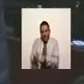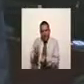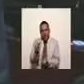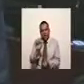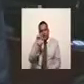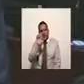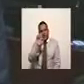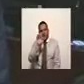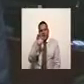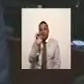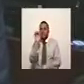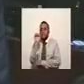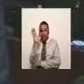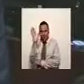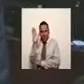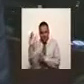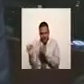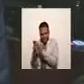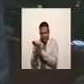Creo que él inauguró